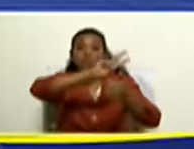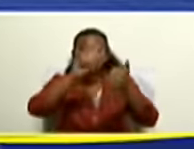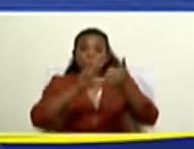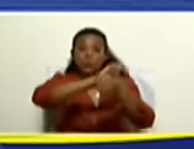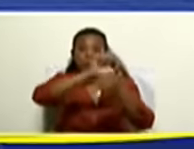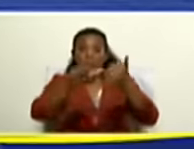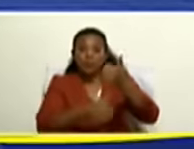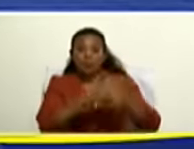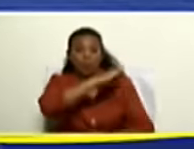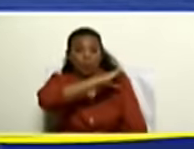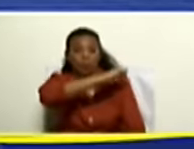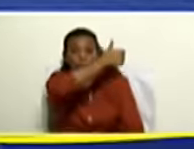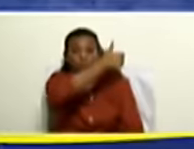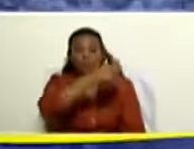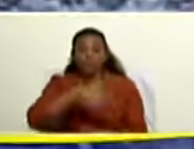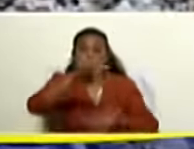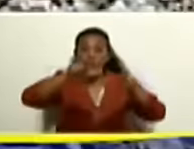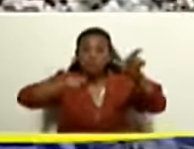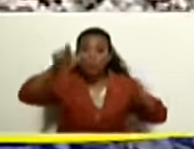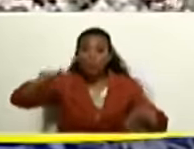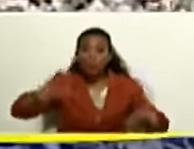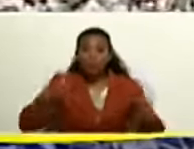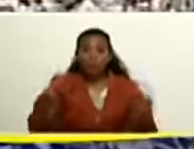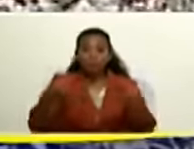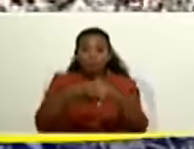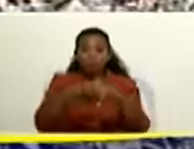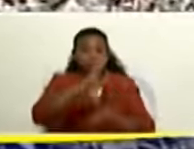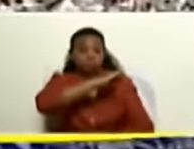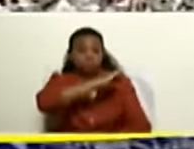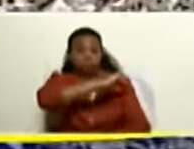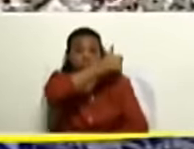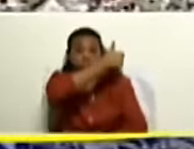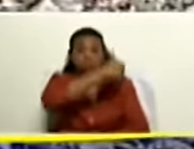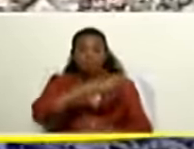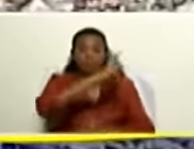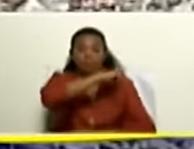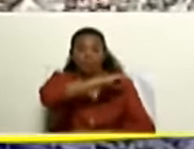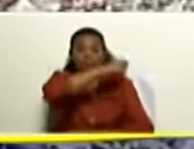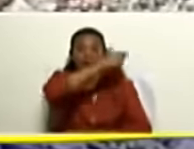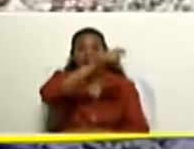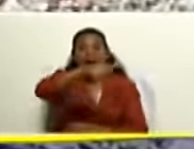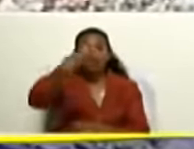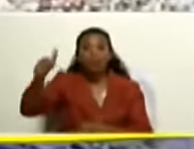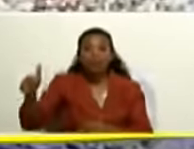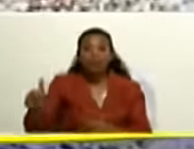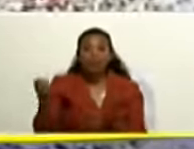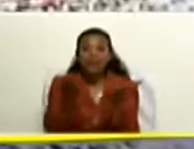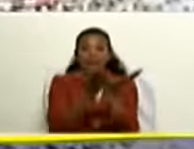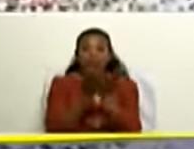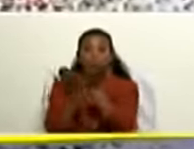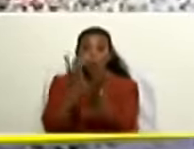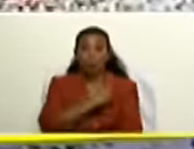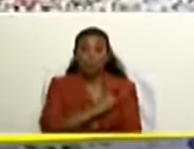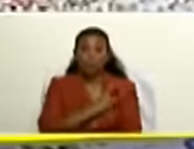directores, personal directivo de cada una de las academias,